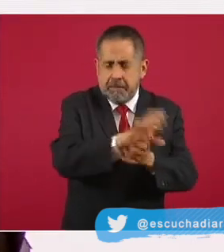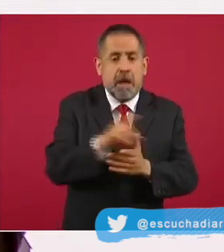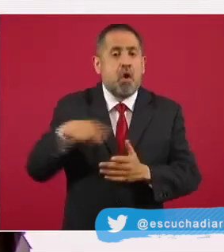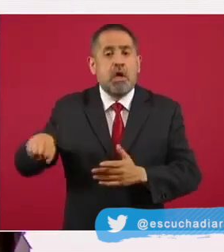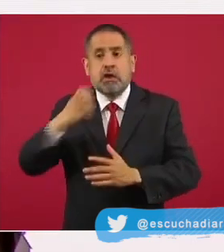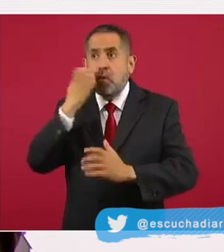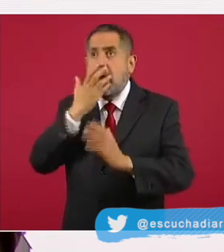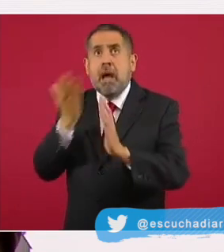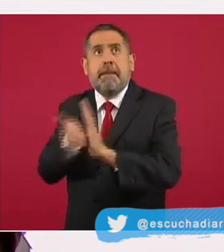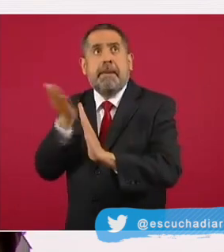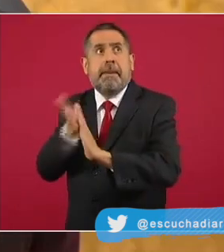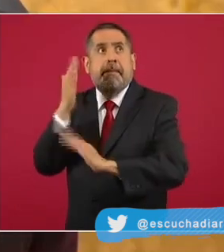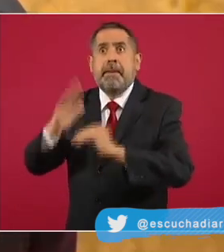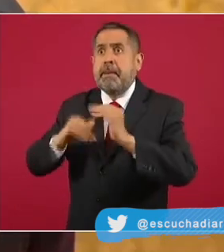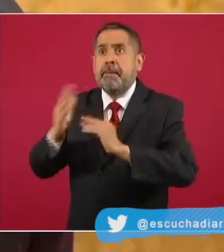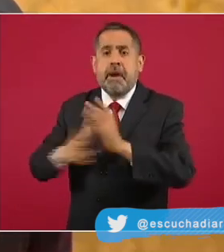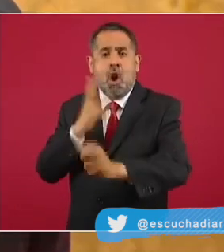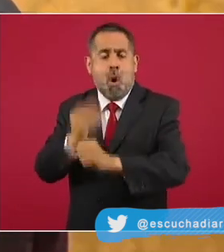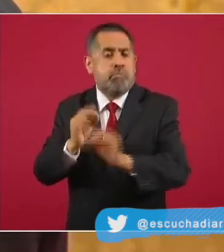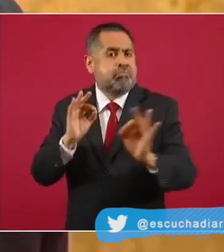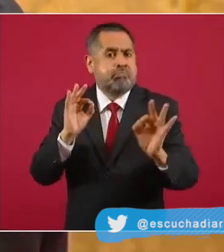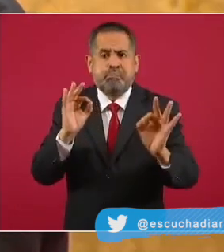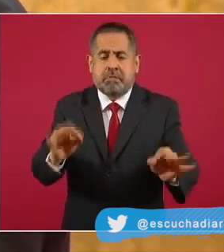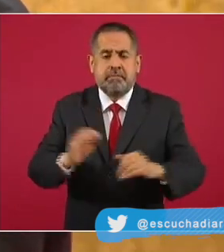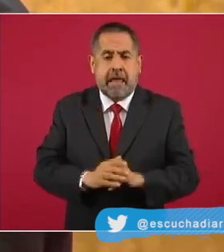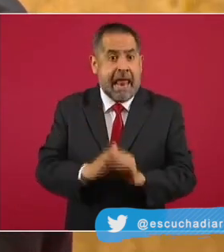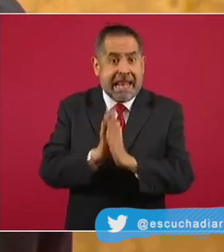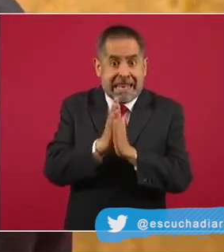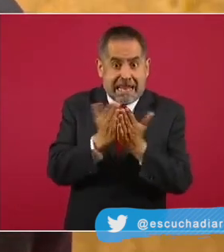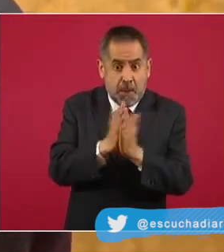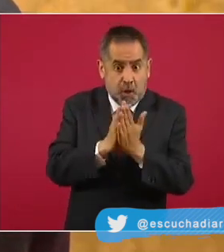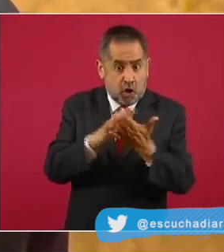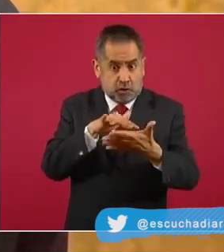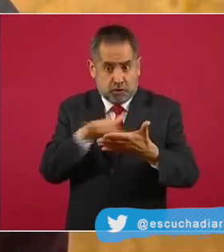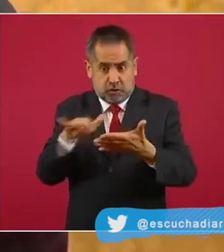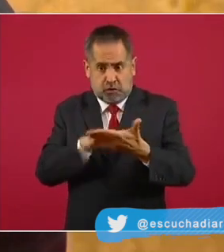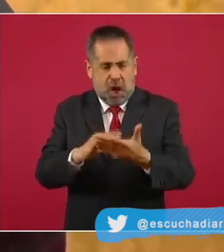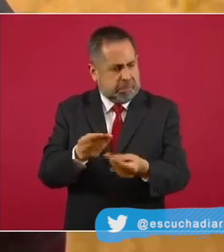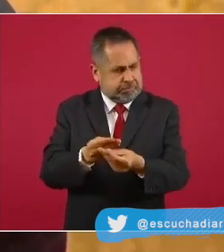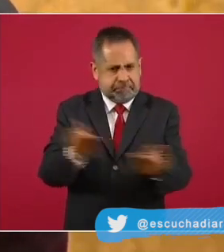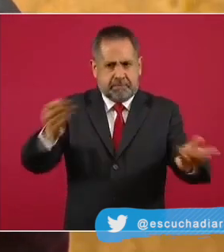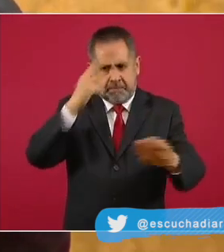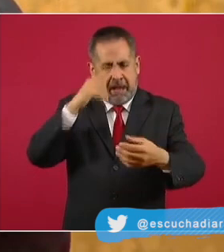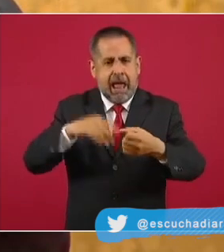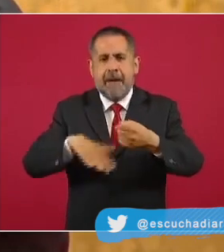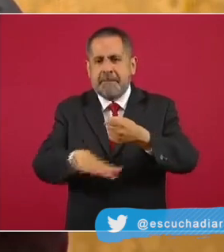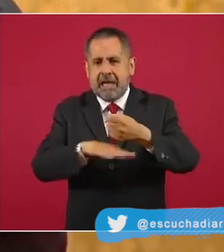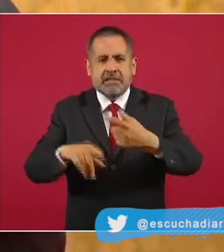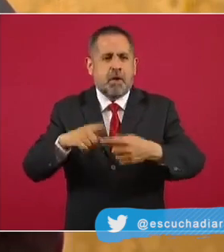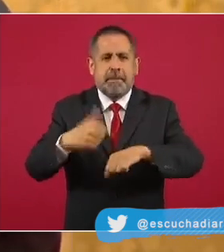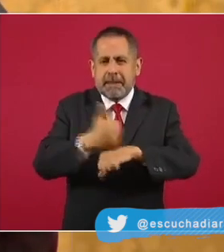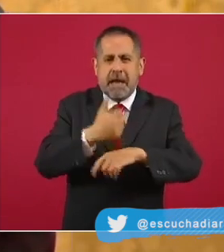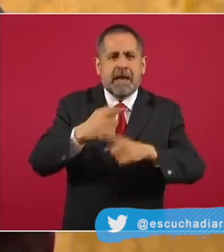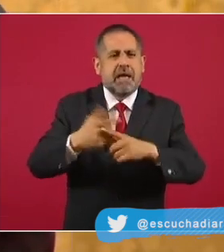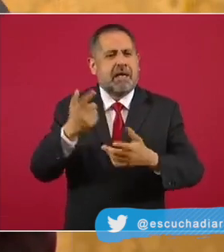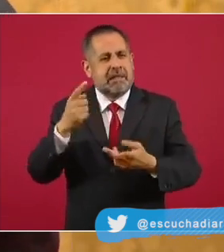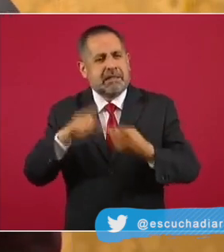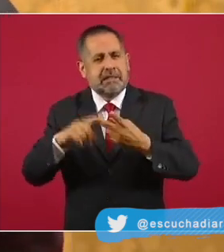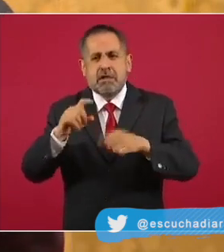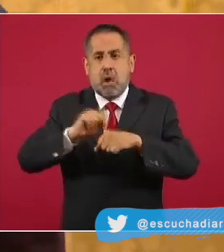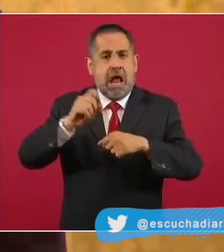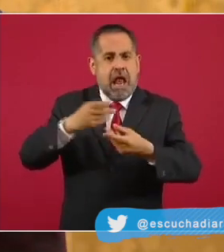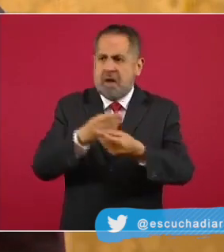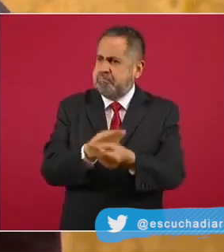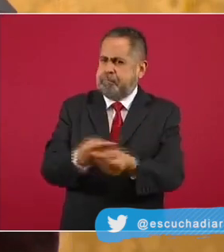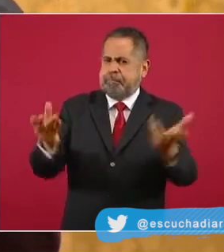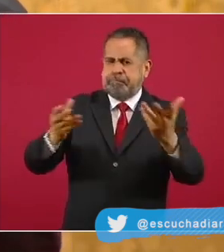las escuelas. No han faltado los libros de texto para el nivel básico y educación media superior y se